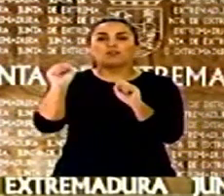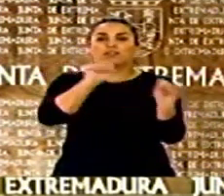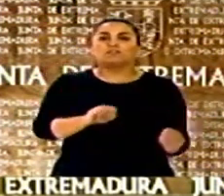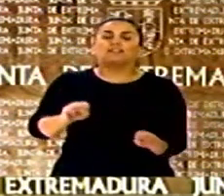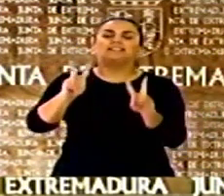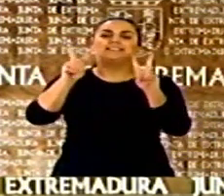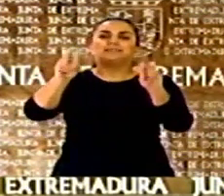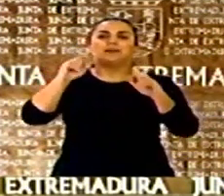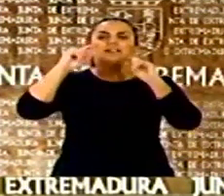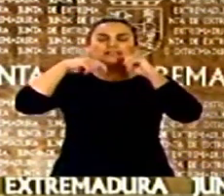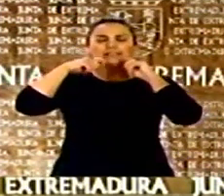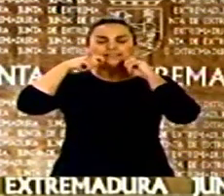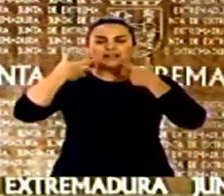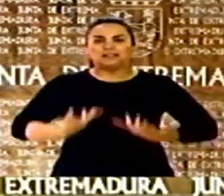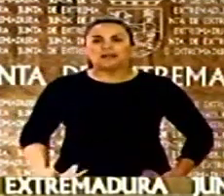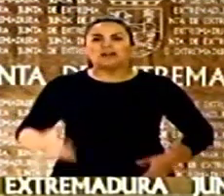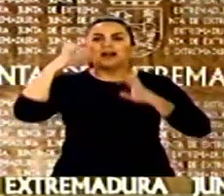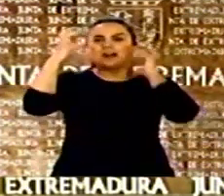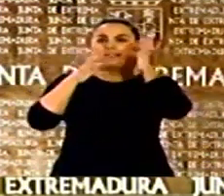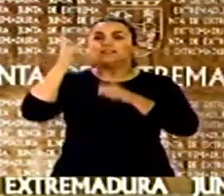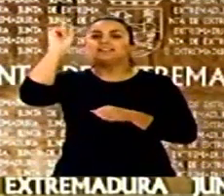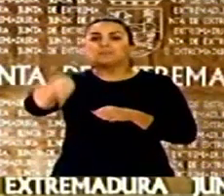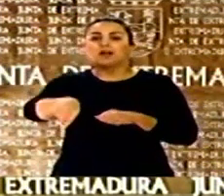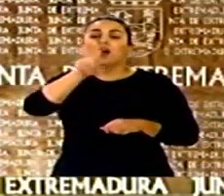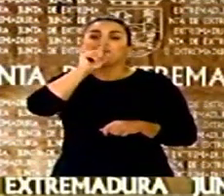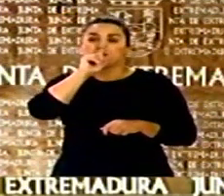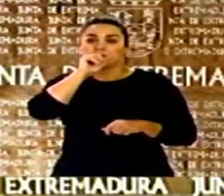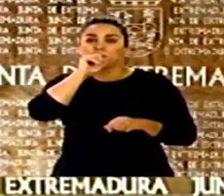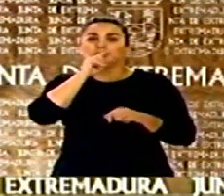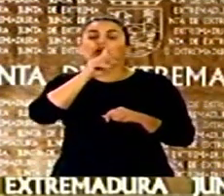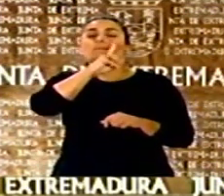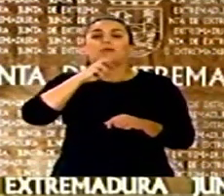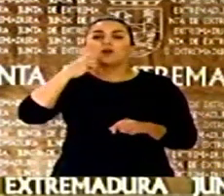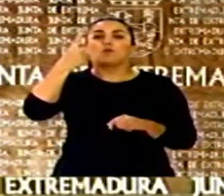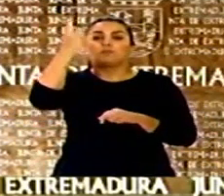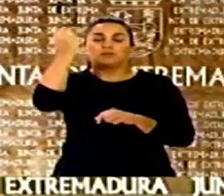la Comunidad Autónoma de Extremadura, por valor de casi 3,5 millones.